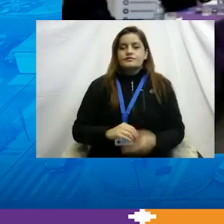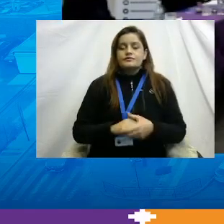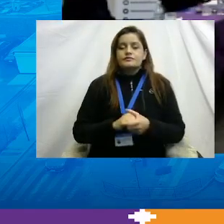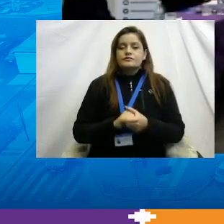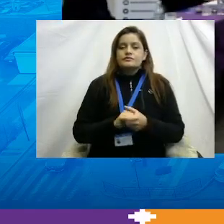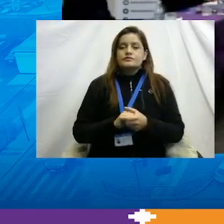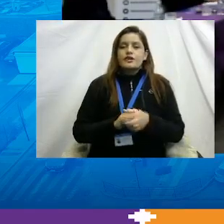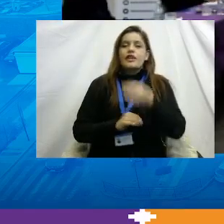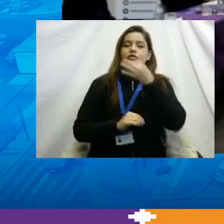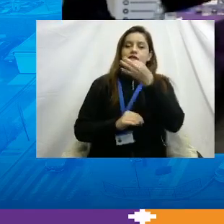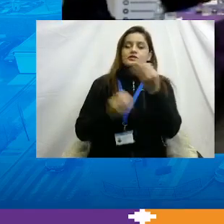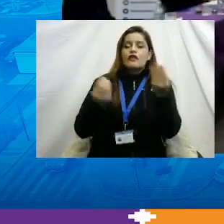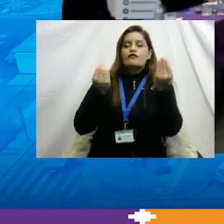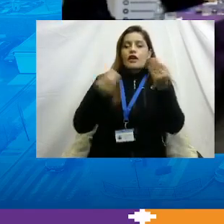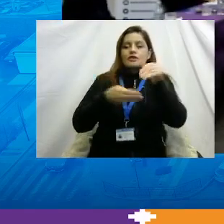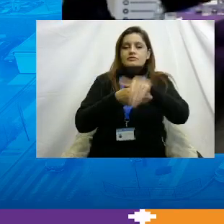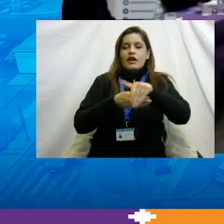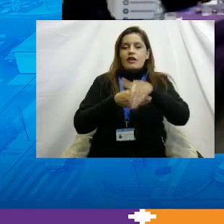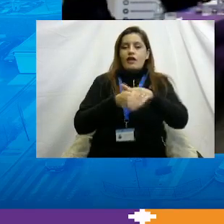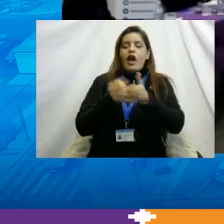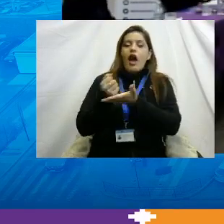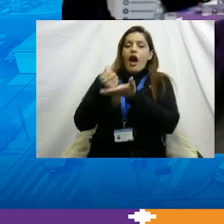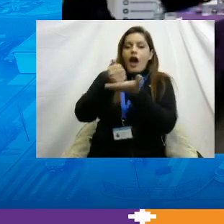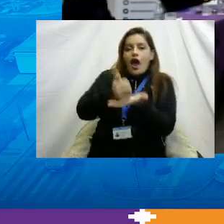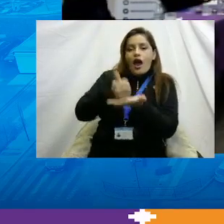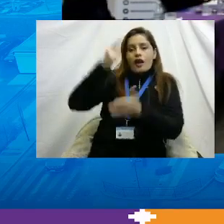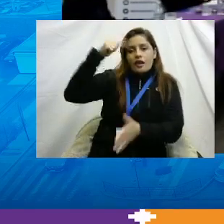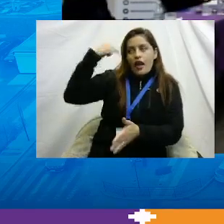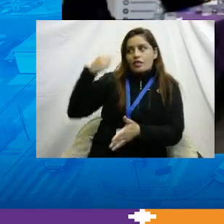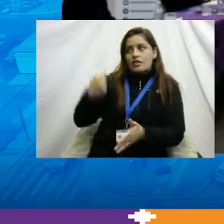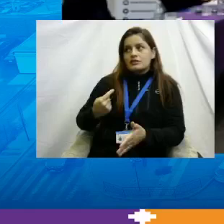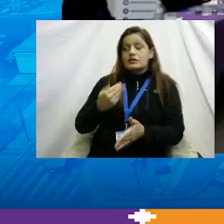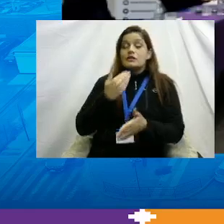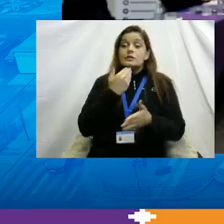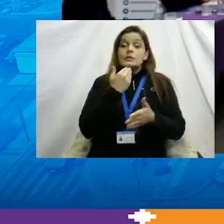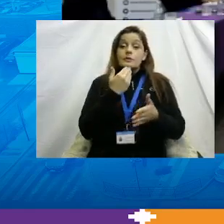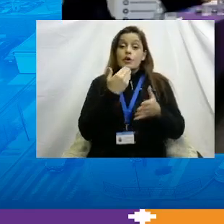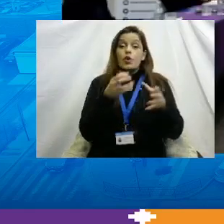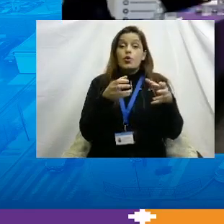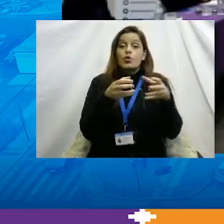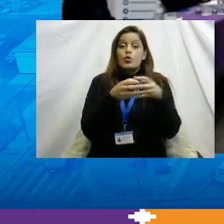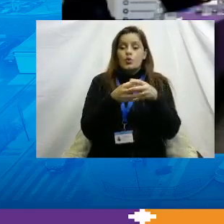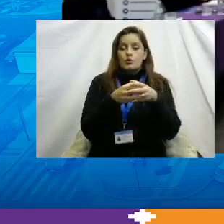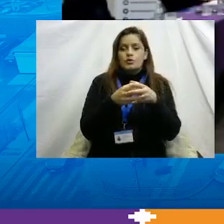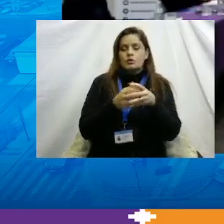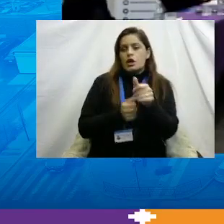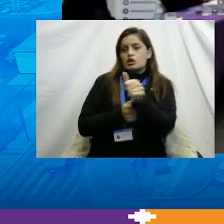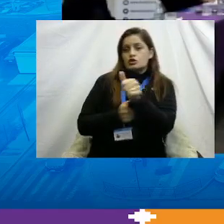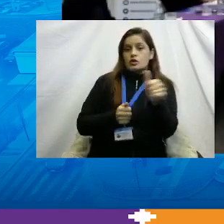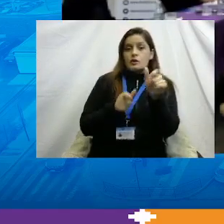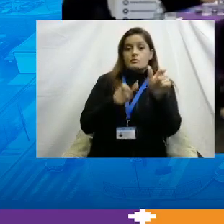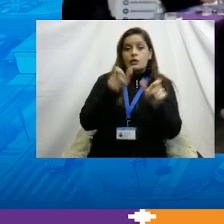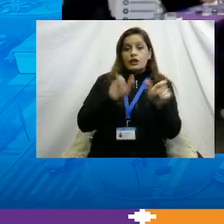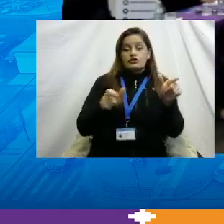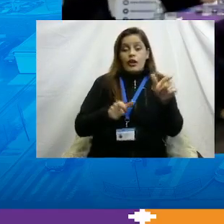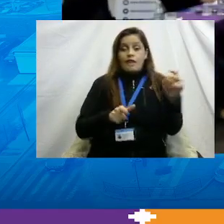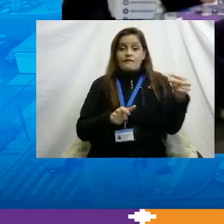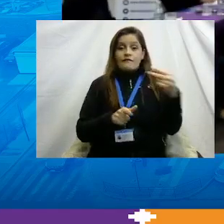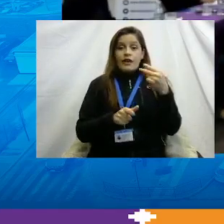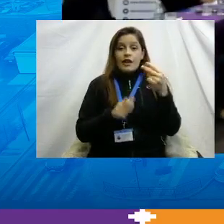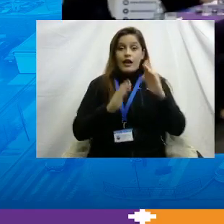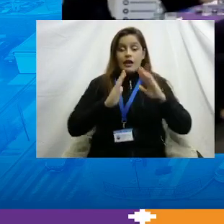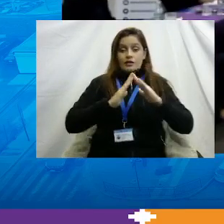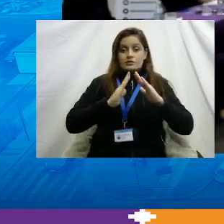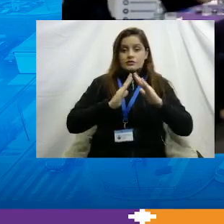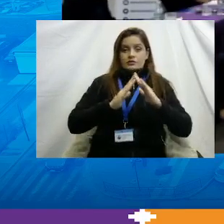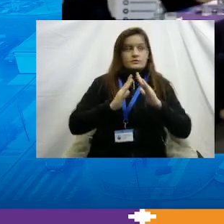Sí, buenas tardes, alcaldesa, colegas concejales, directores y a todos quienes nos ven en sus casas. Bueno, referirme